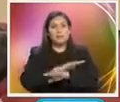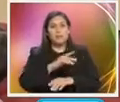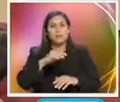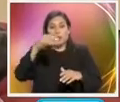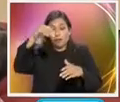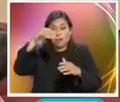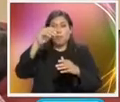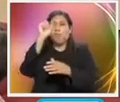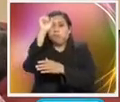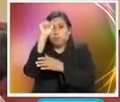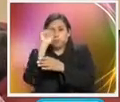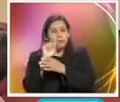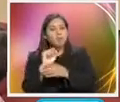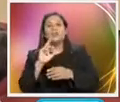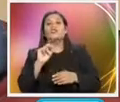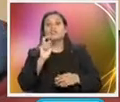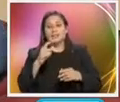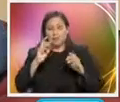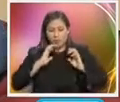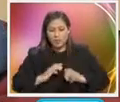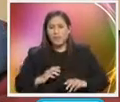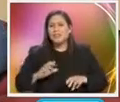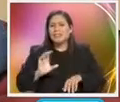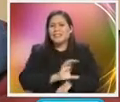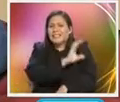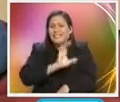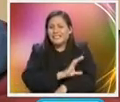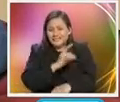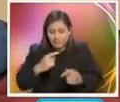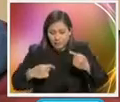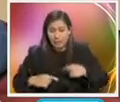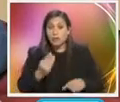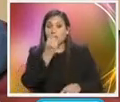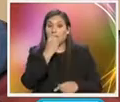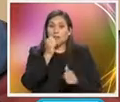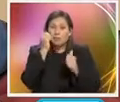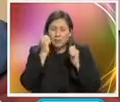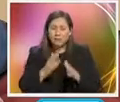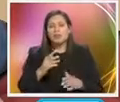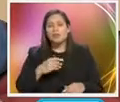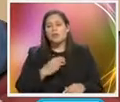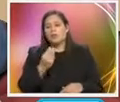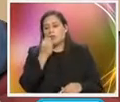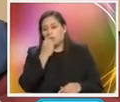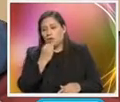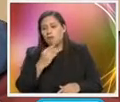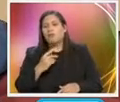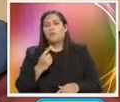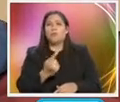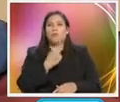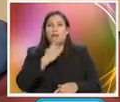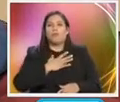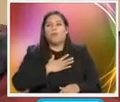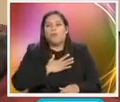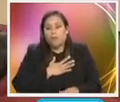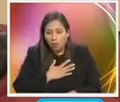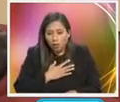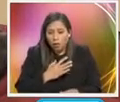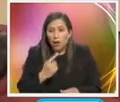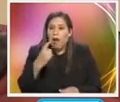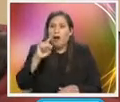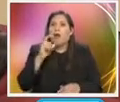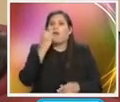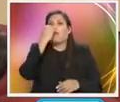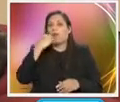bien es que puedo sufrir de calambres o igual si es mucho lo que comí puede haber náusea o puede haber vómito y dentro del agua eso puede ser